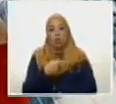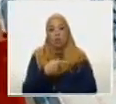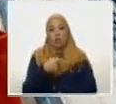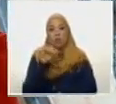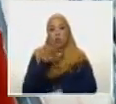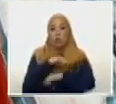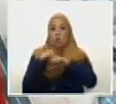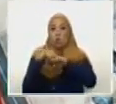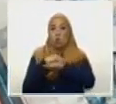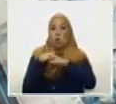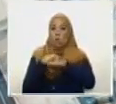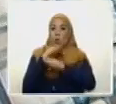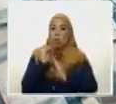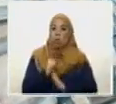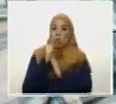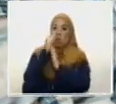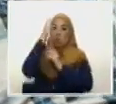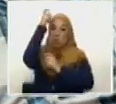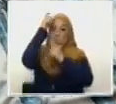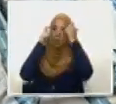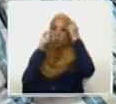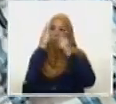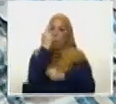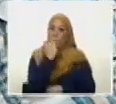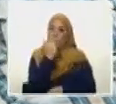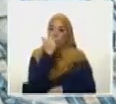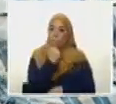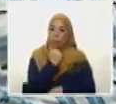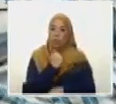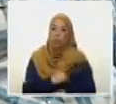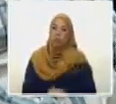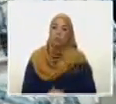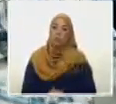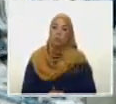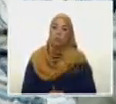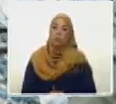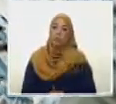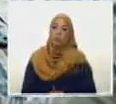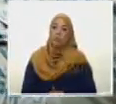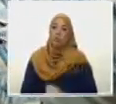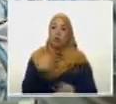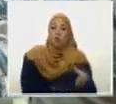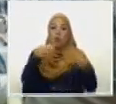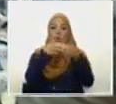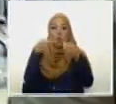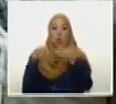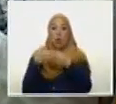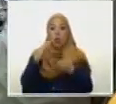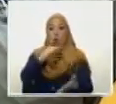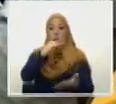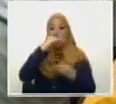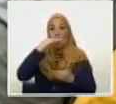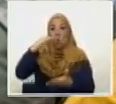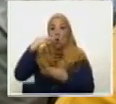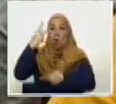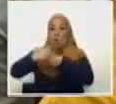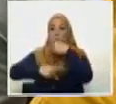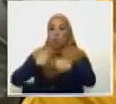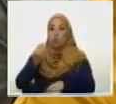del gobierno que lideriza el presidente obrero Nicolás Maduro, a través de los comités locales de abastecimiento y